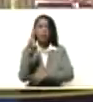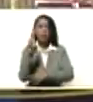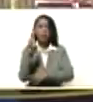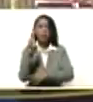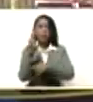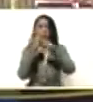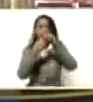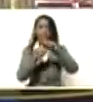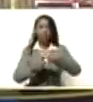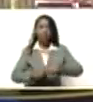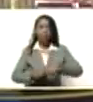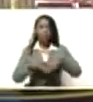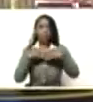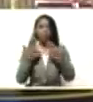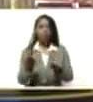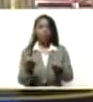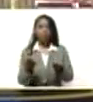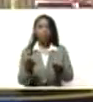el sí